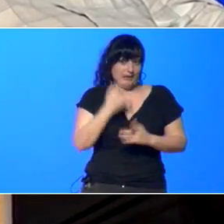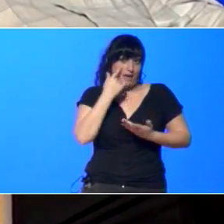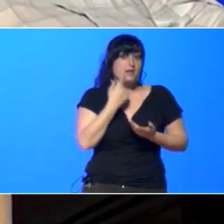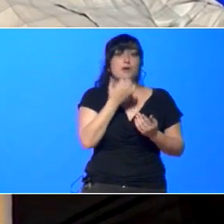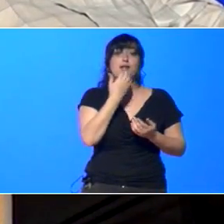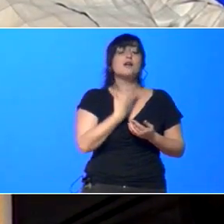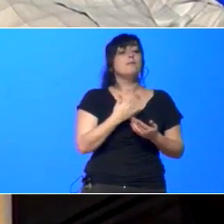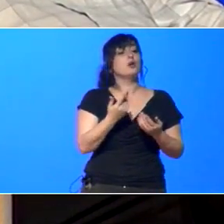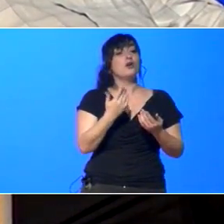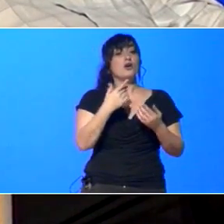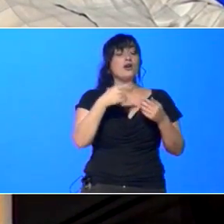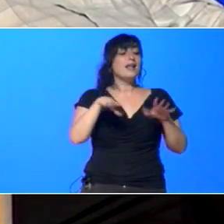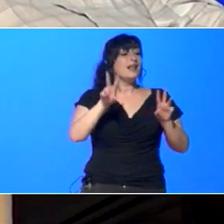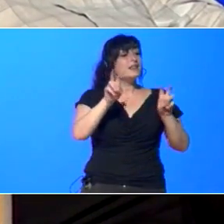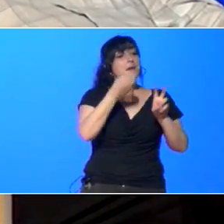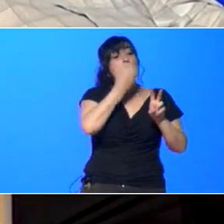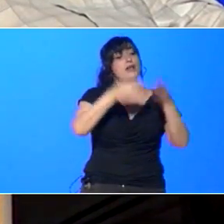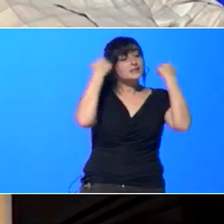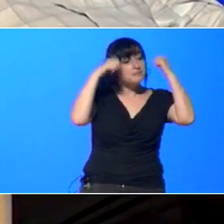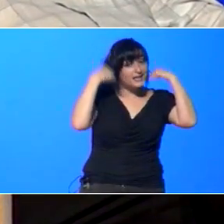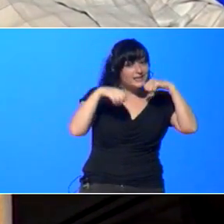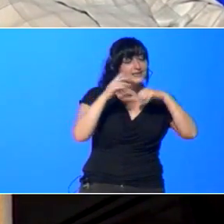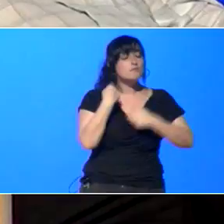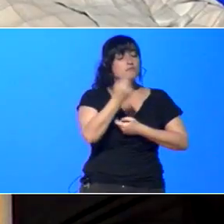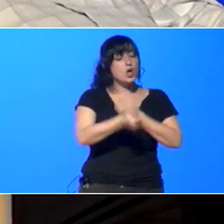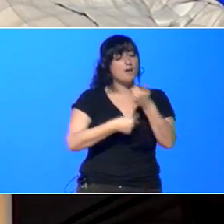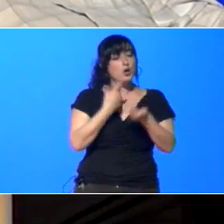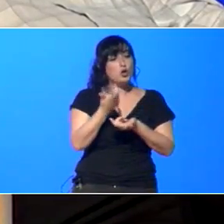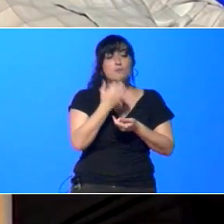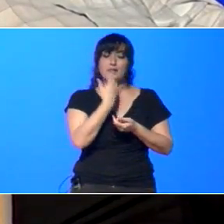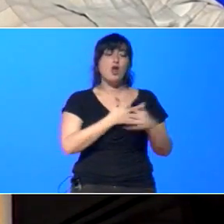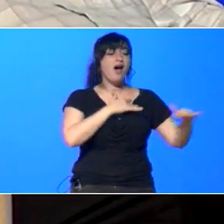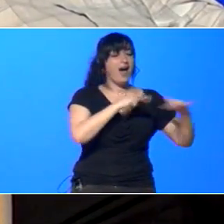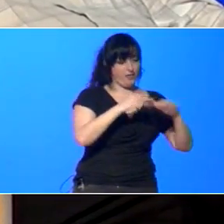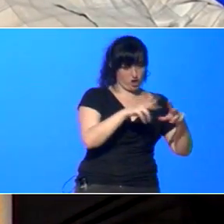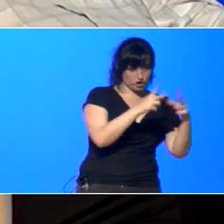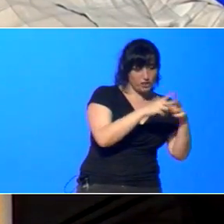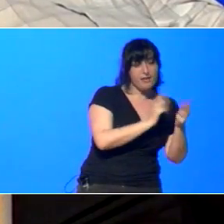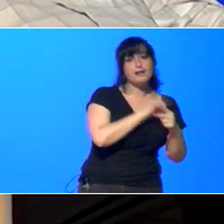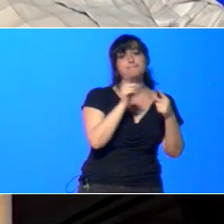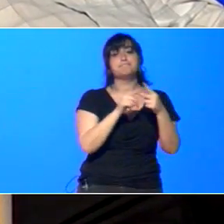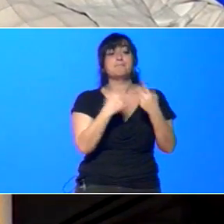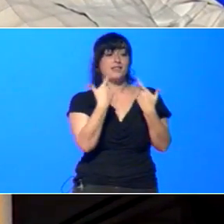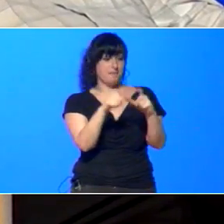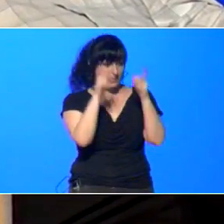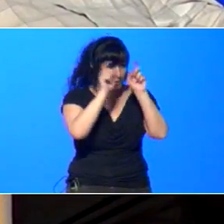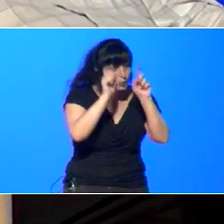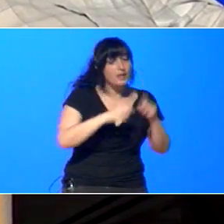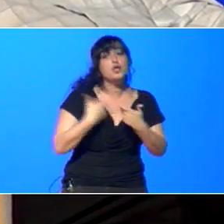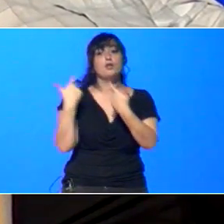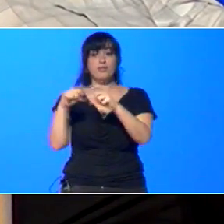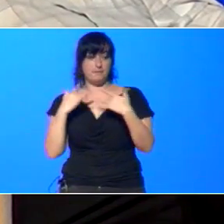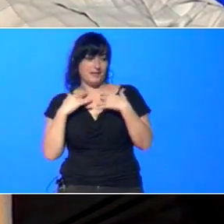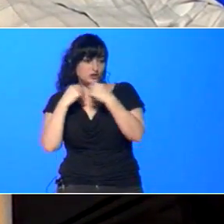prácticas interdepartamental, están interviniendo Acción Social, está interviniendo el Departamento de Educación y está interviniendo el Departamento de